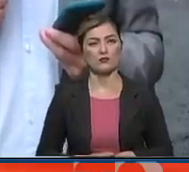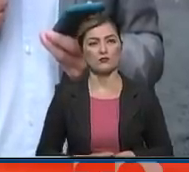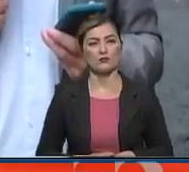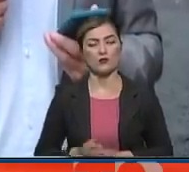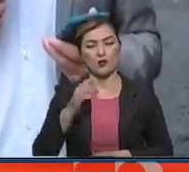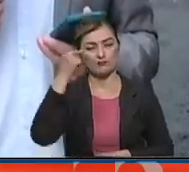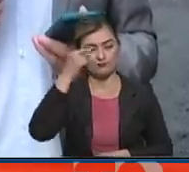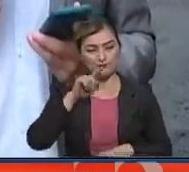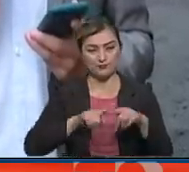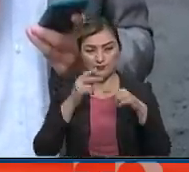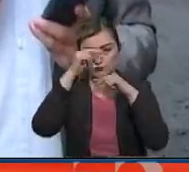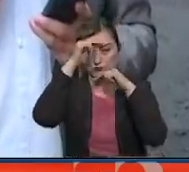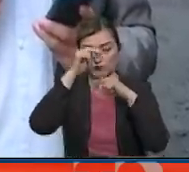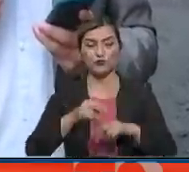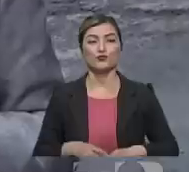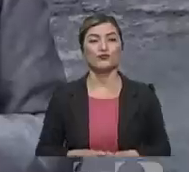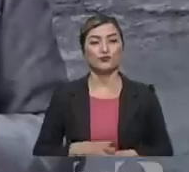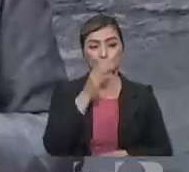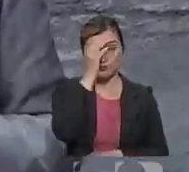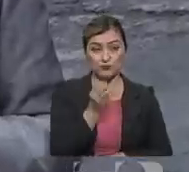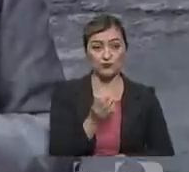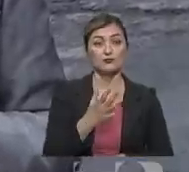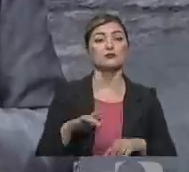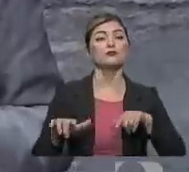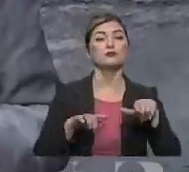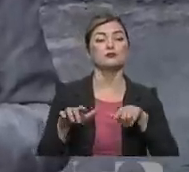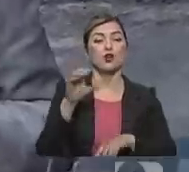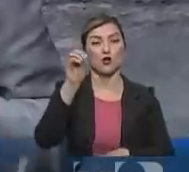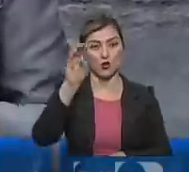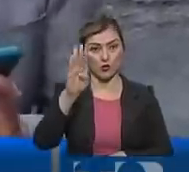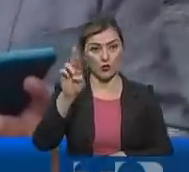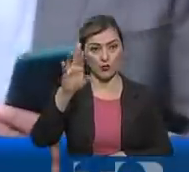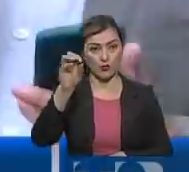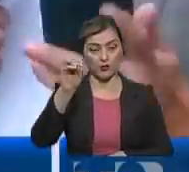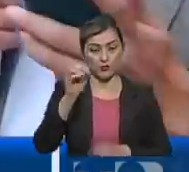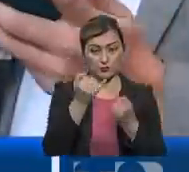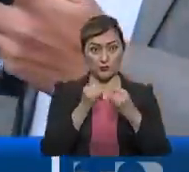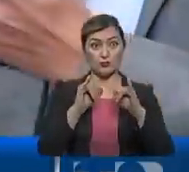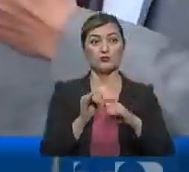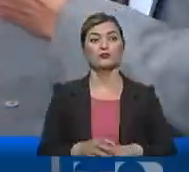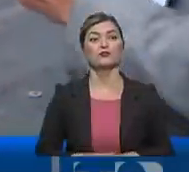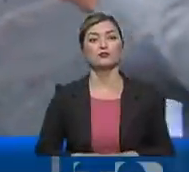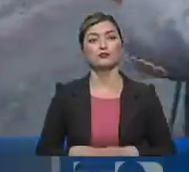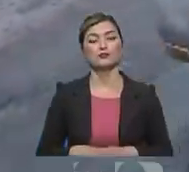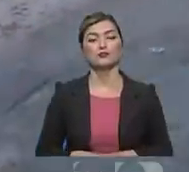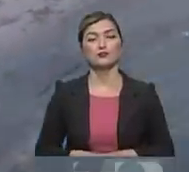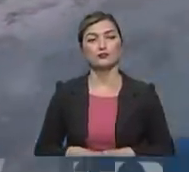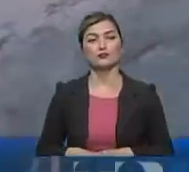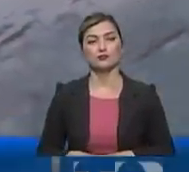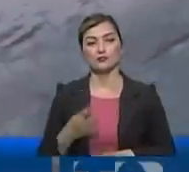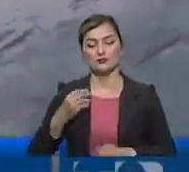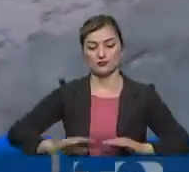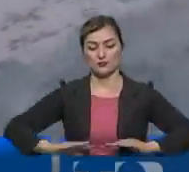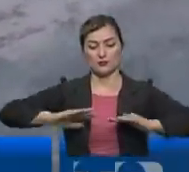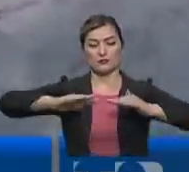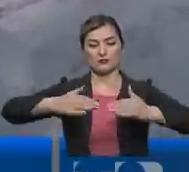Hola Isa, amigos de televidentes, buenos días. Sí, estoy en el sector Obrero Independiente y quiero mostrarles cuál es el reductor de velocidad